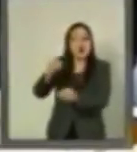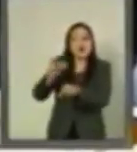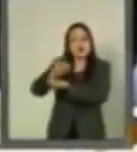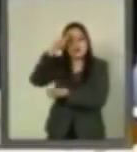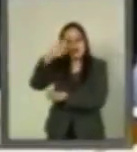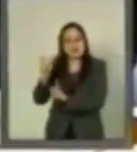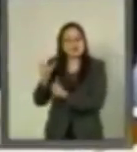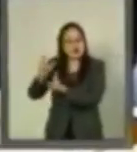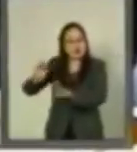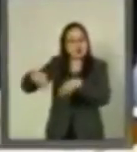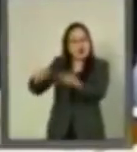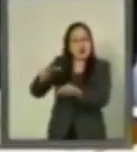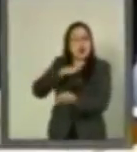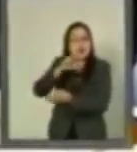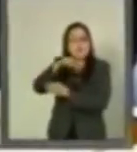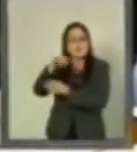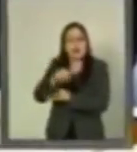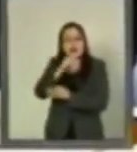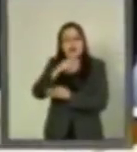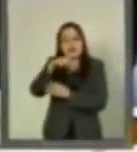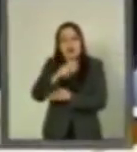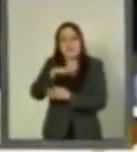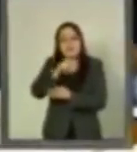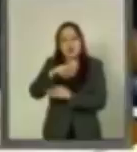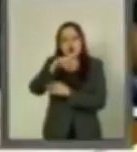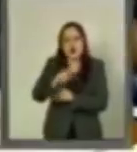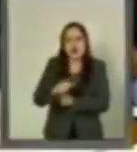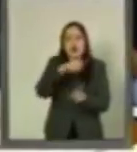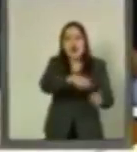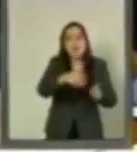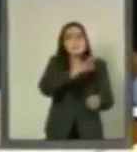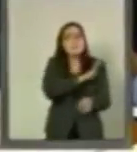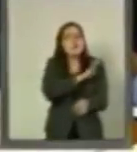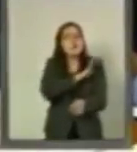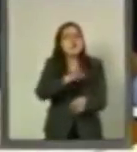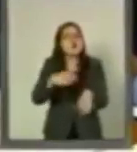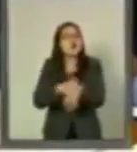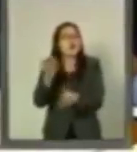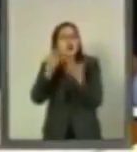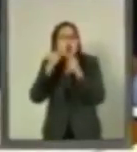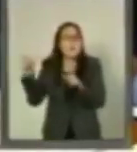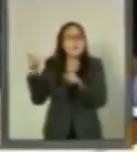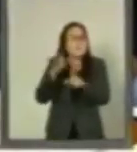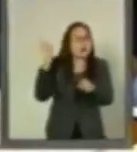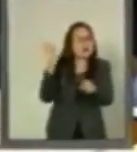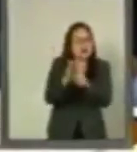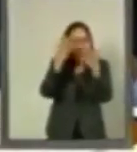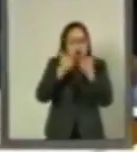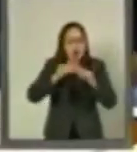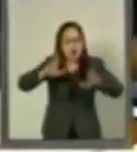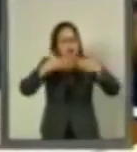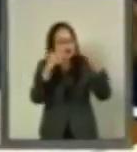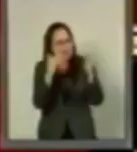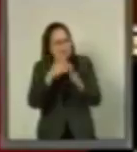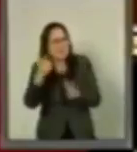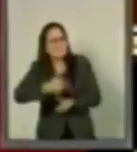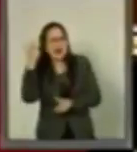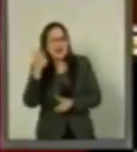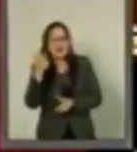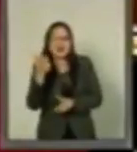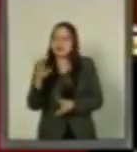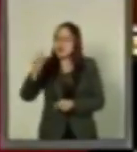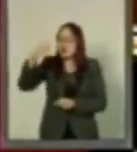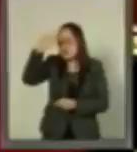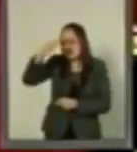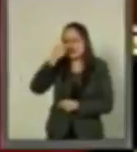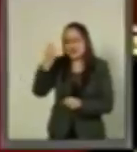de México. Emma Gabriela Molina Canto muere porque no se le dictaron medidas cautelares afuera de su casa. No, señor